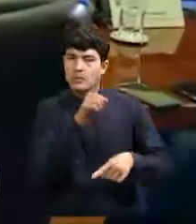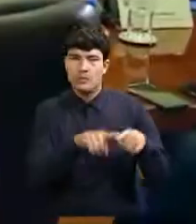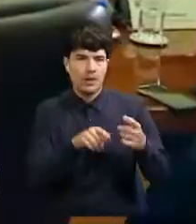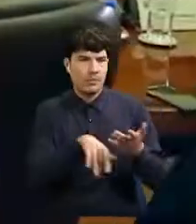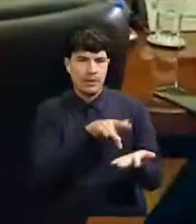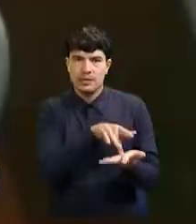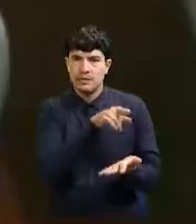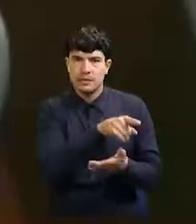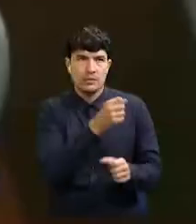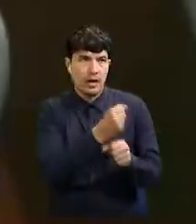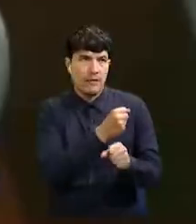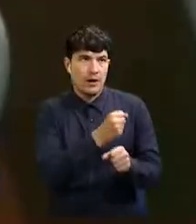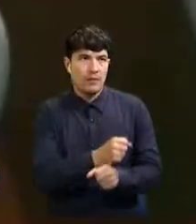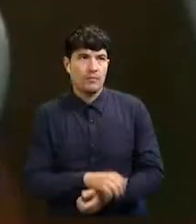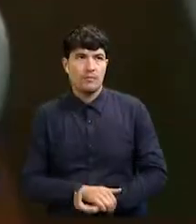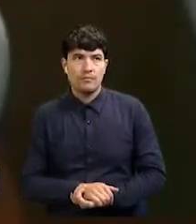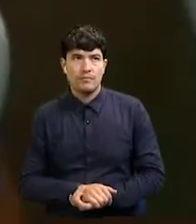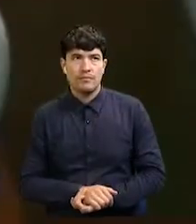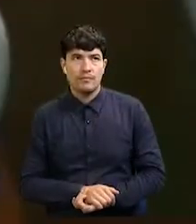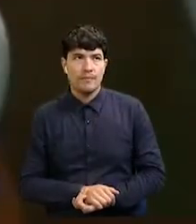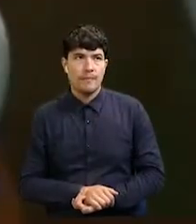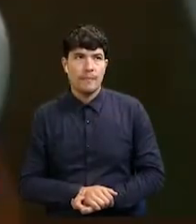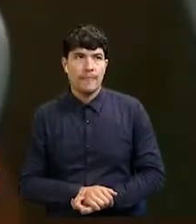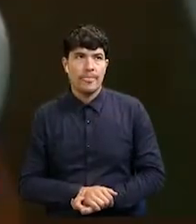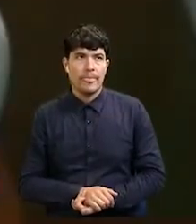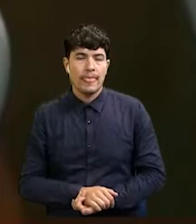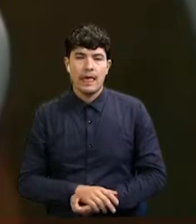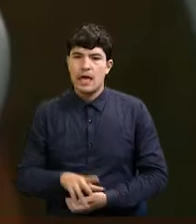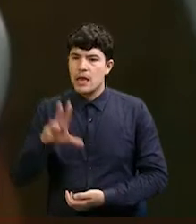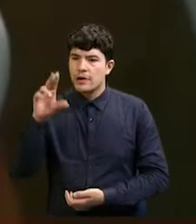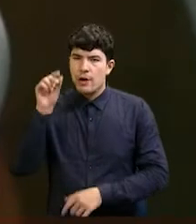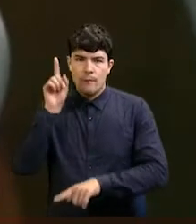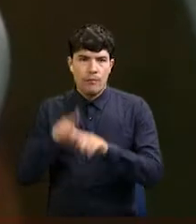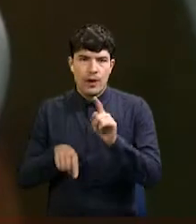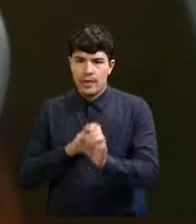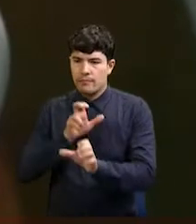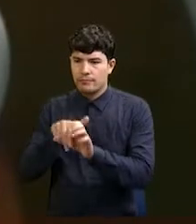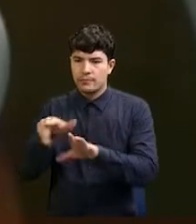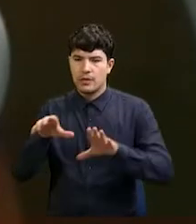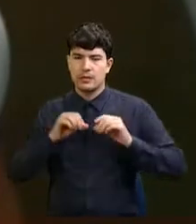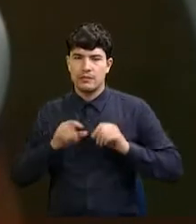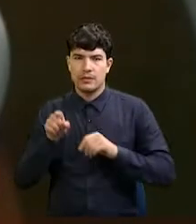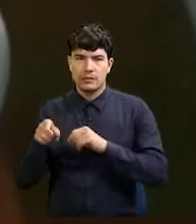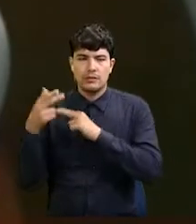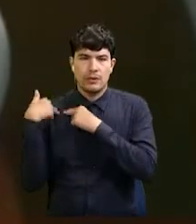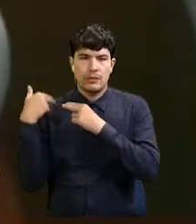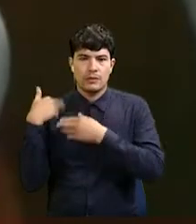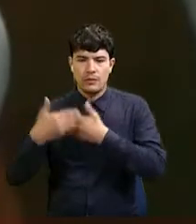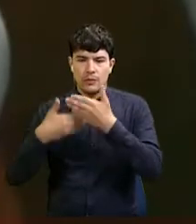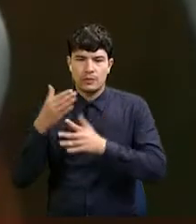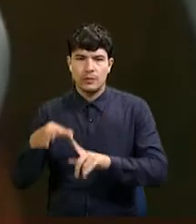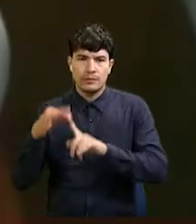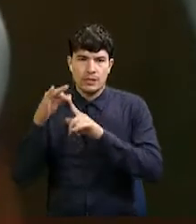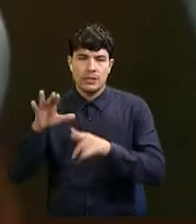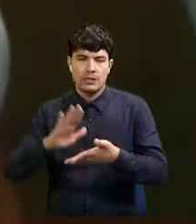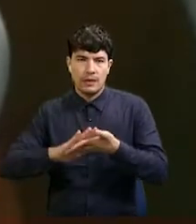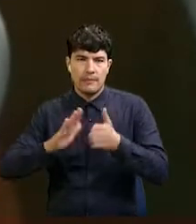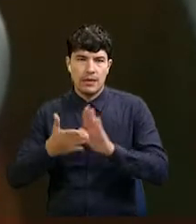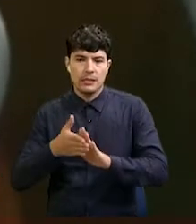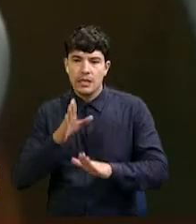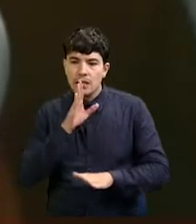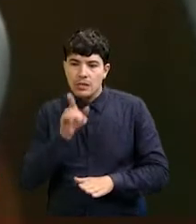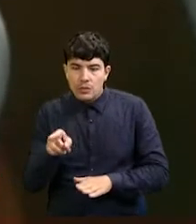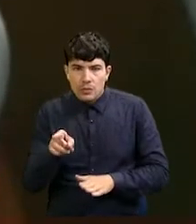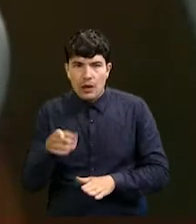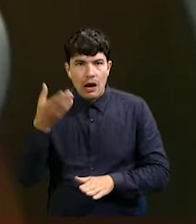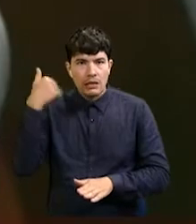para ejercer el cargo. No podrán tomar posesión en cargo de la Jurisdicción Especial para la Paz, quienes dentro